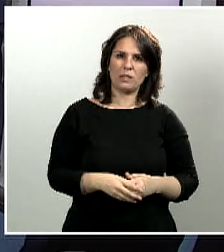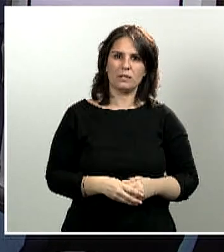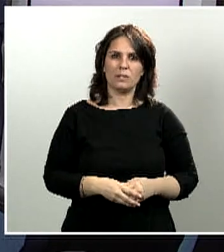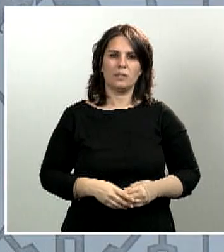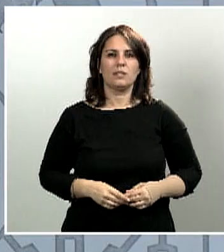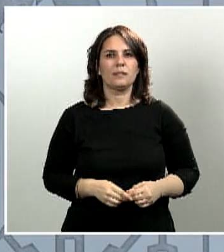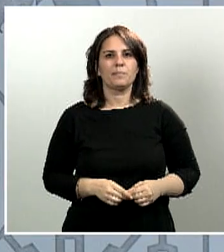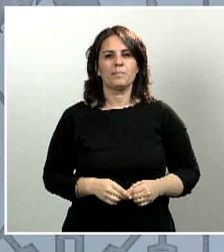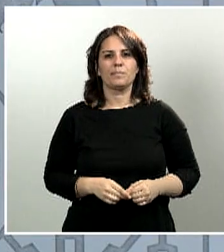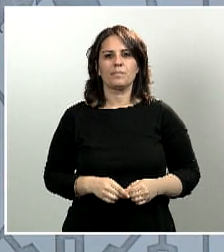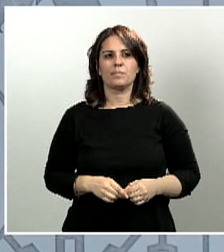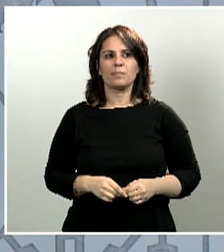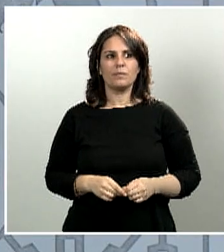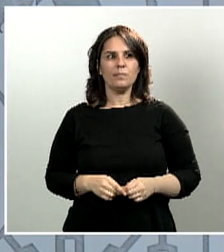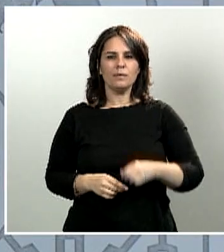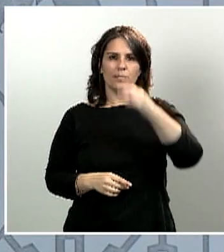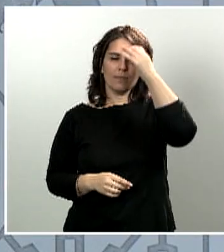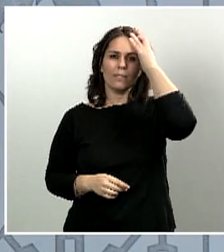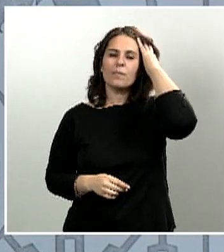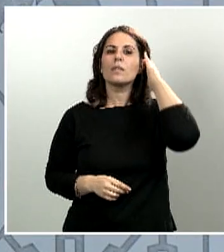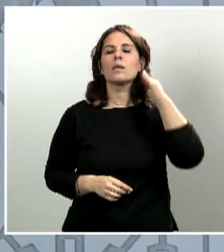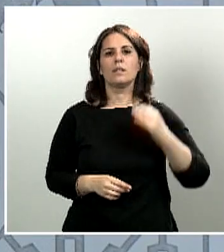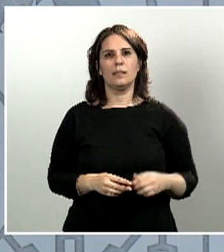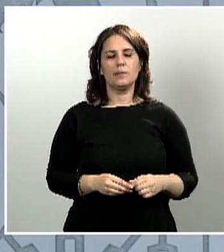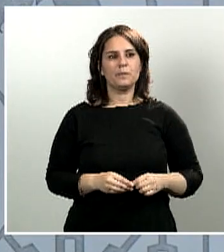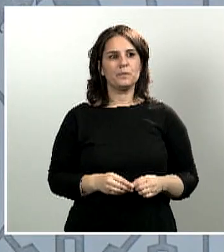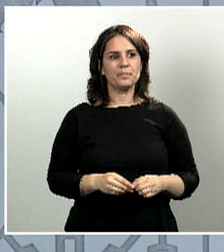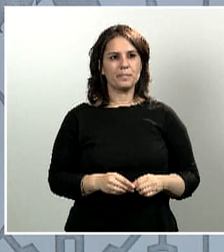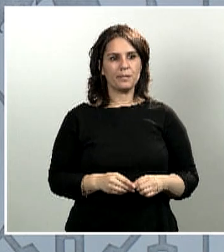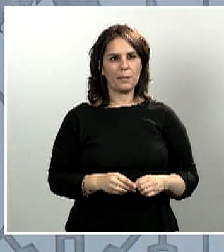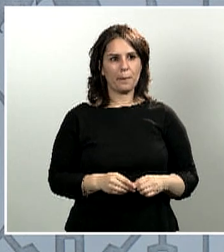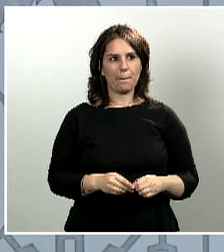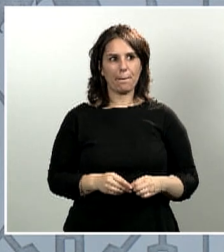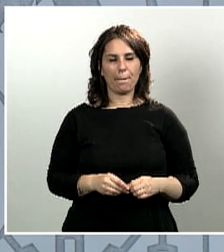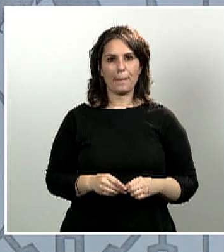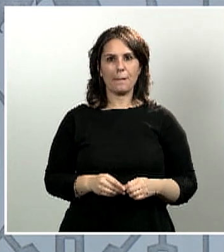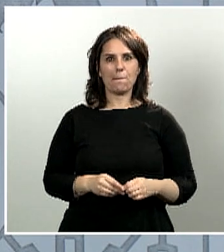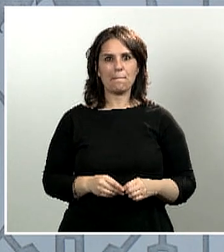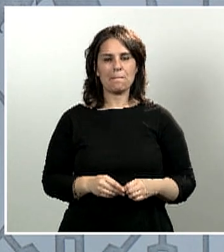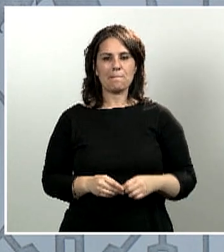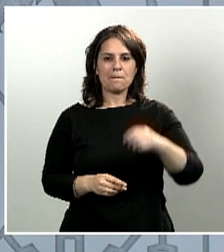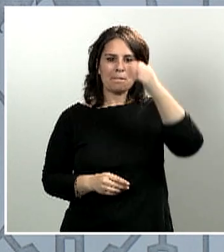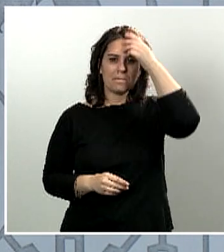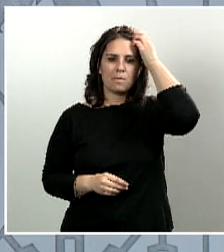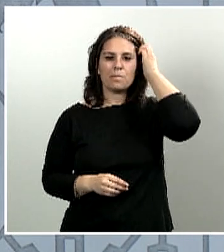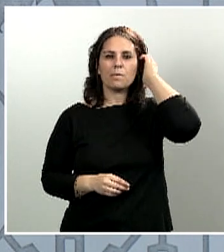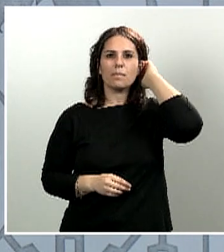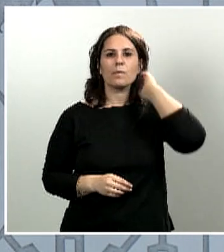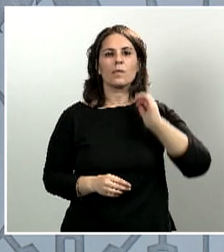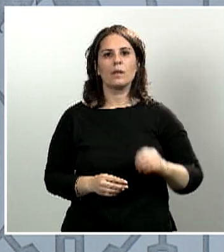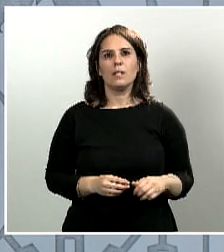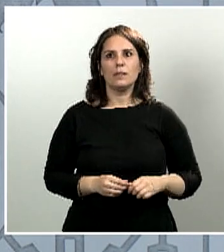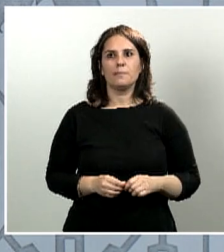Bueno, los criterios y las formas en las que se debe de transitar deben de ser